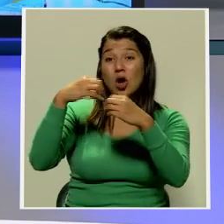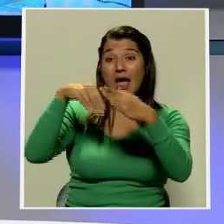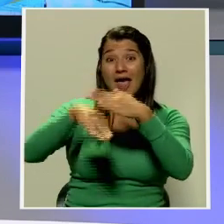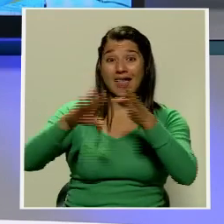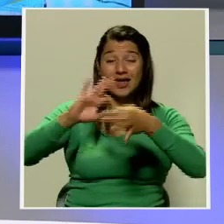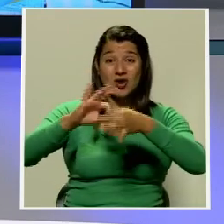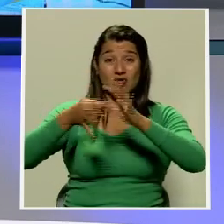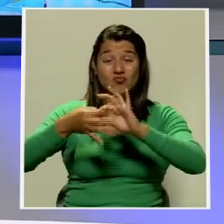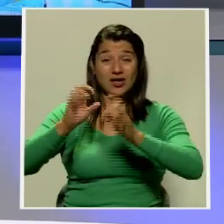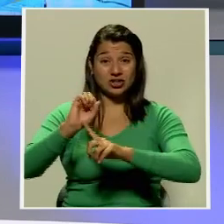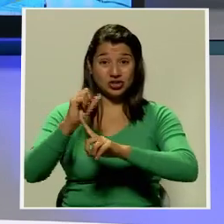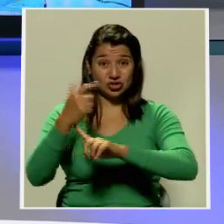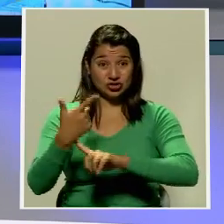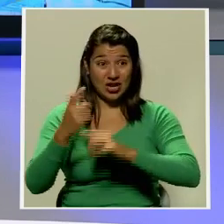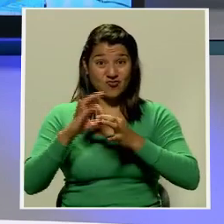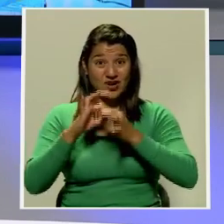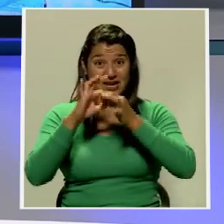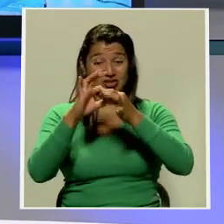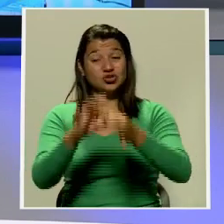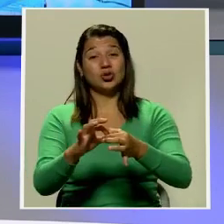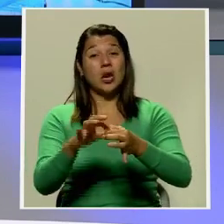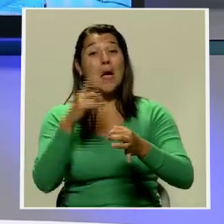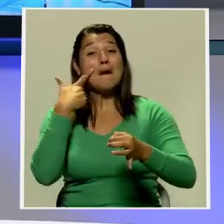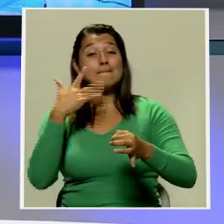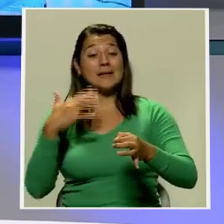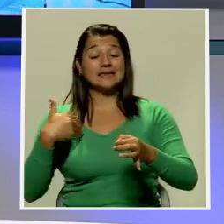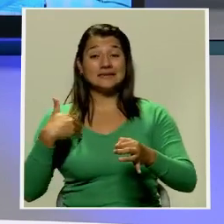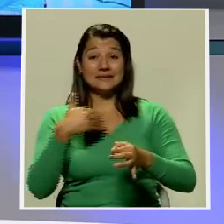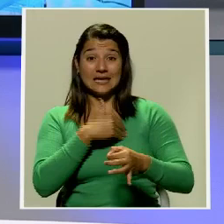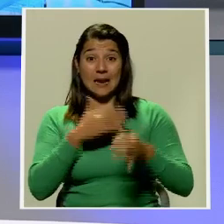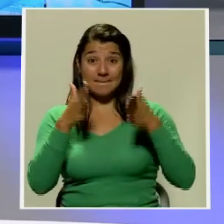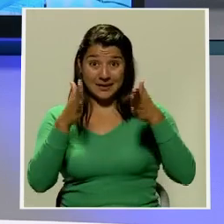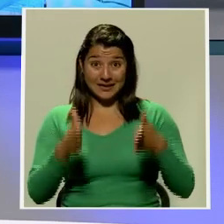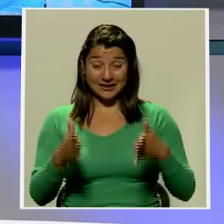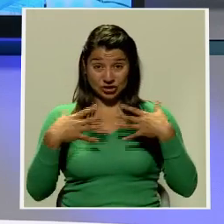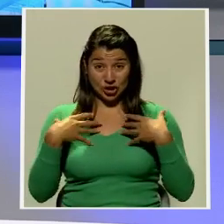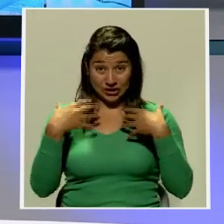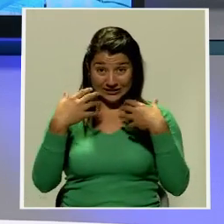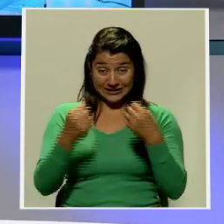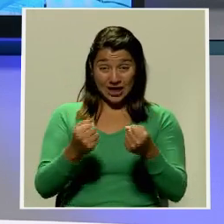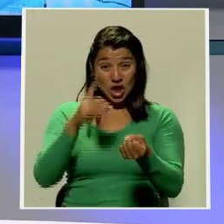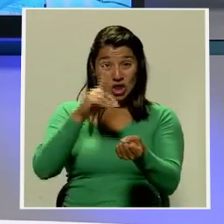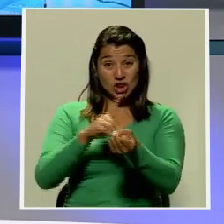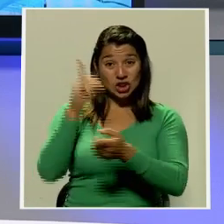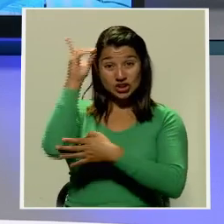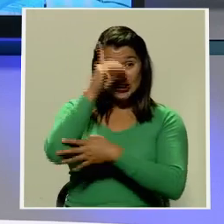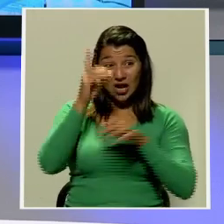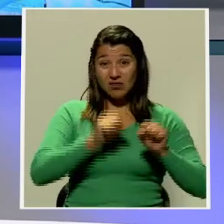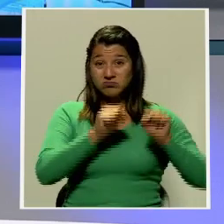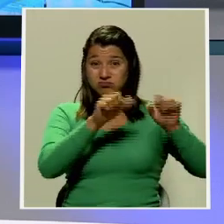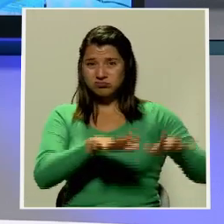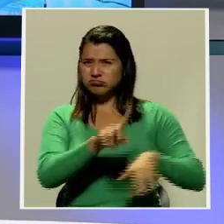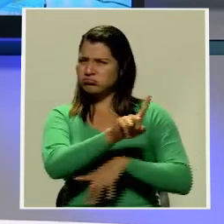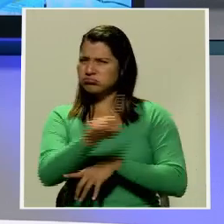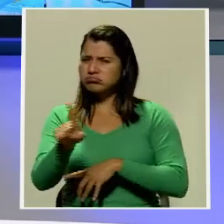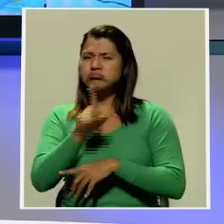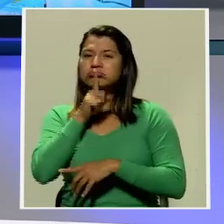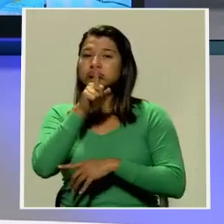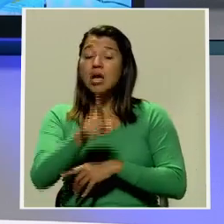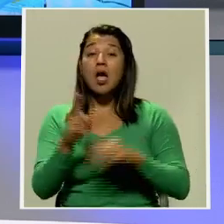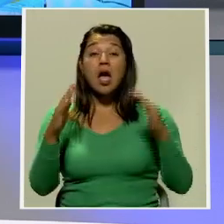redes sociales sobre la presunta renuncia del ministro de Salud, Daniel Salas. La Casa